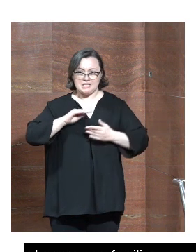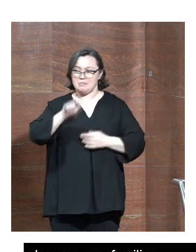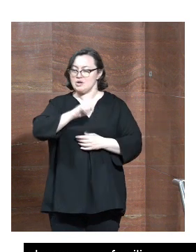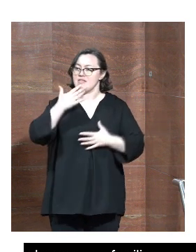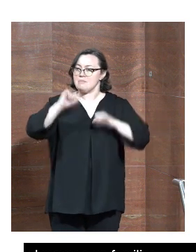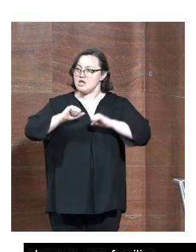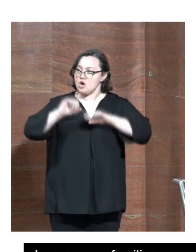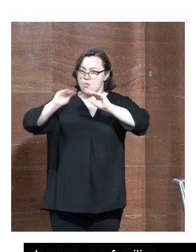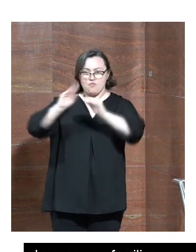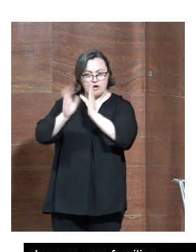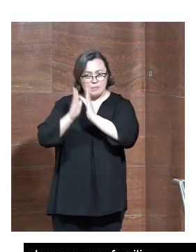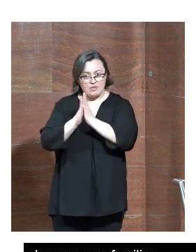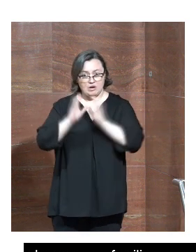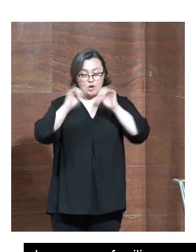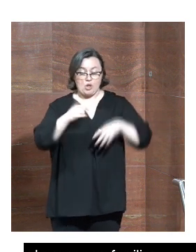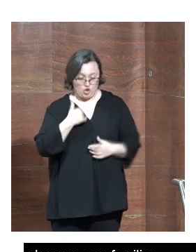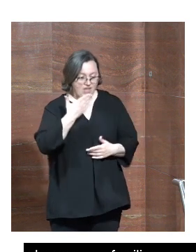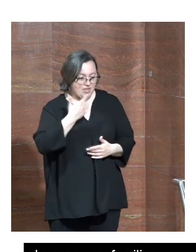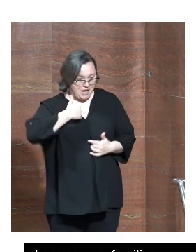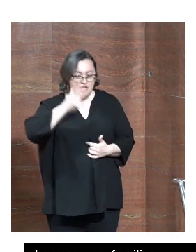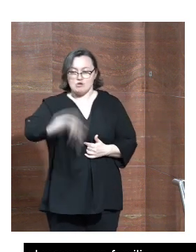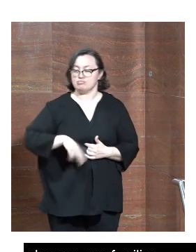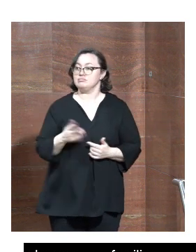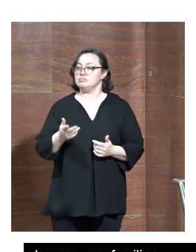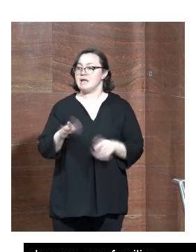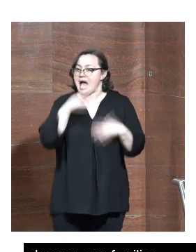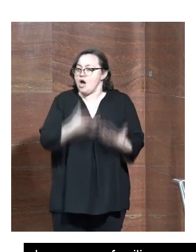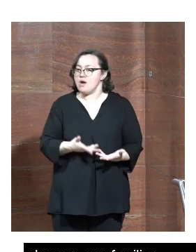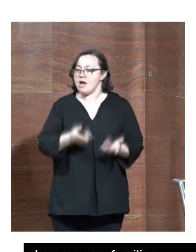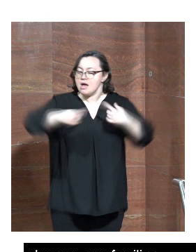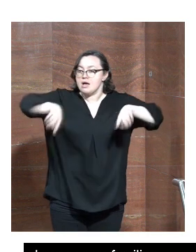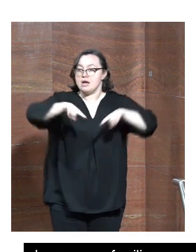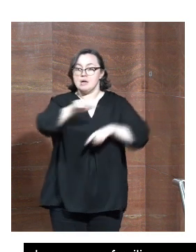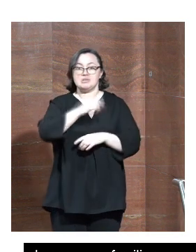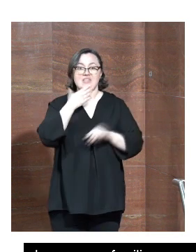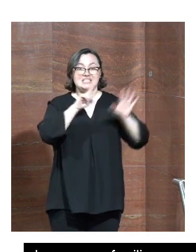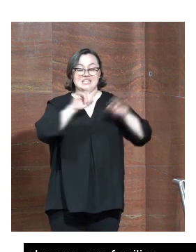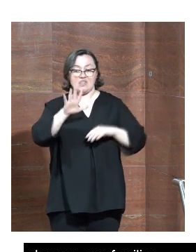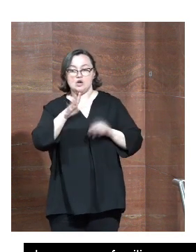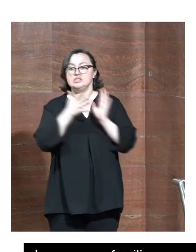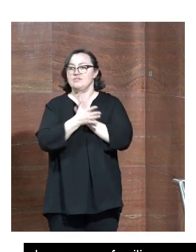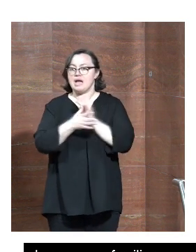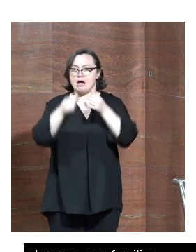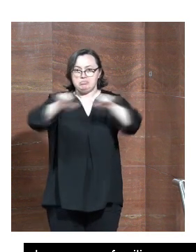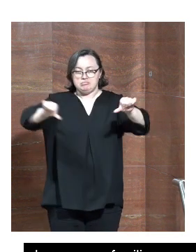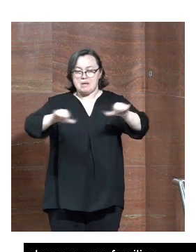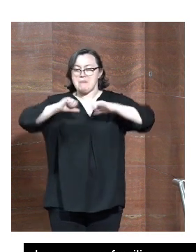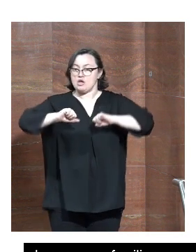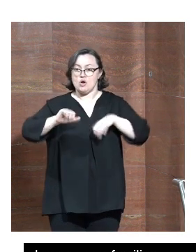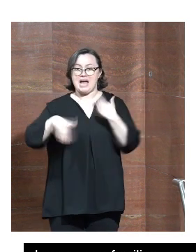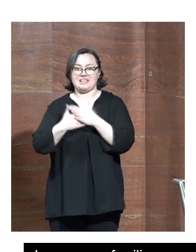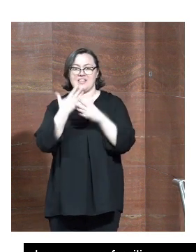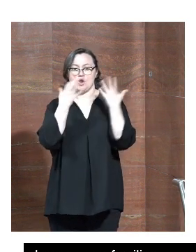los mayores. Es que todos somos mayores, es que yo soy mayor. Yo creo que ahora mismo una persona de 65 años no es una persona mayor, vivimos hasta